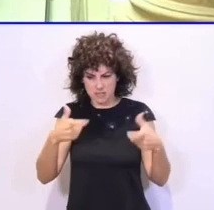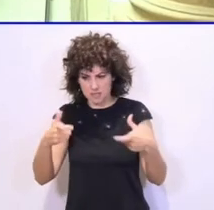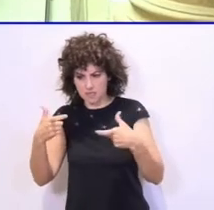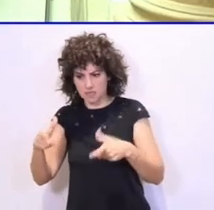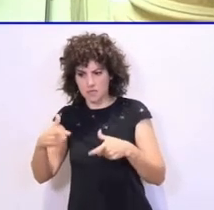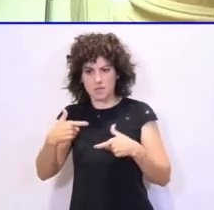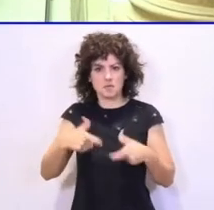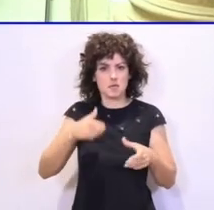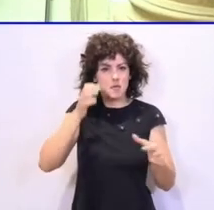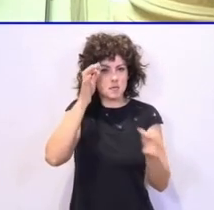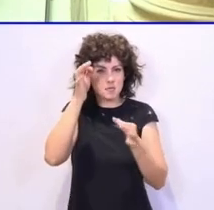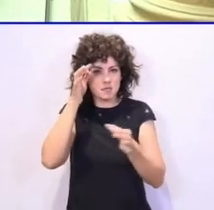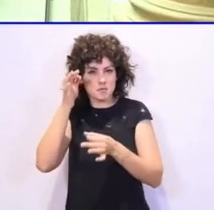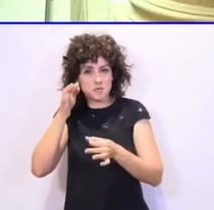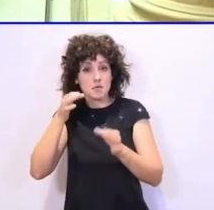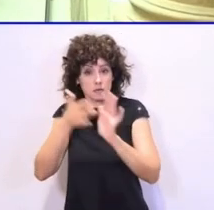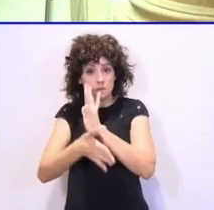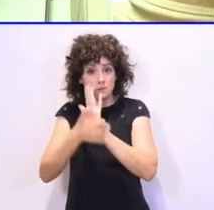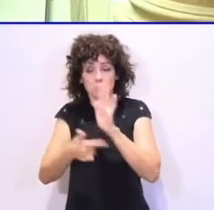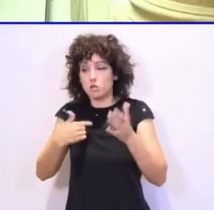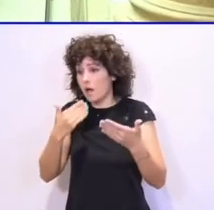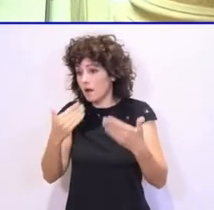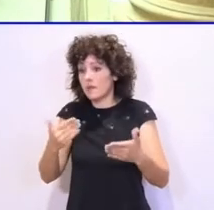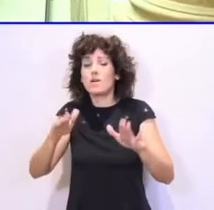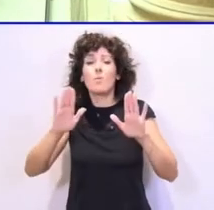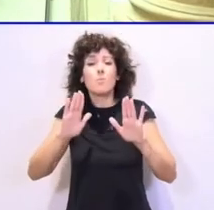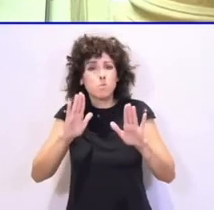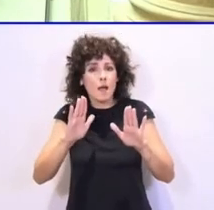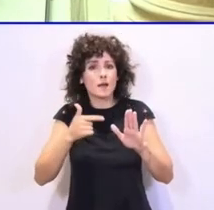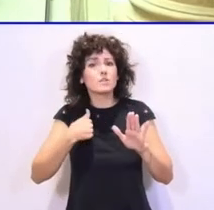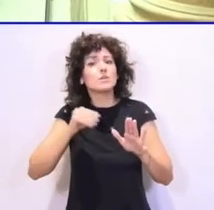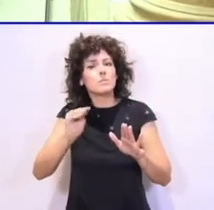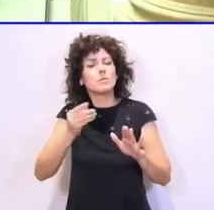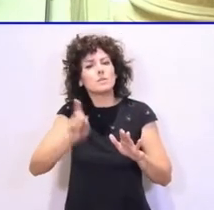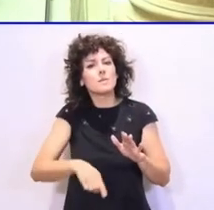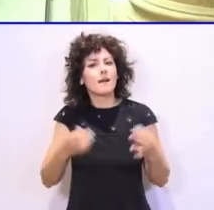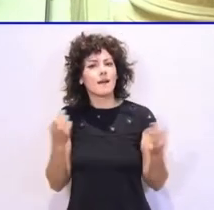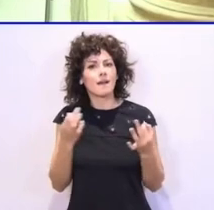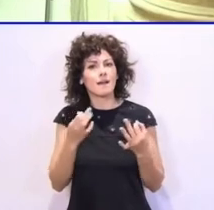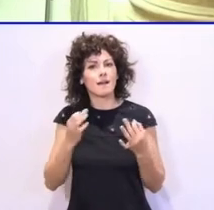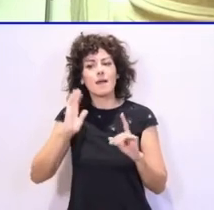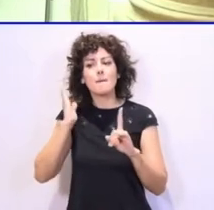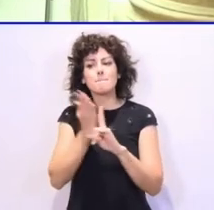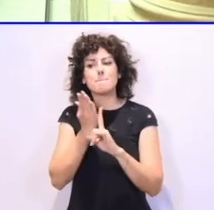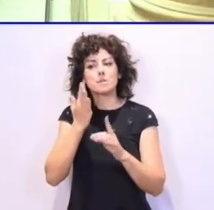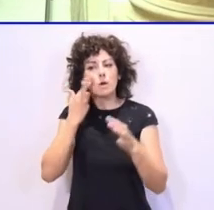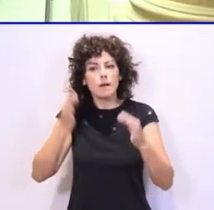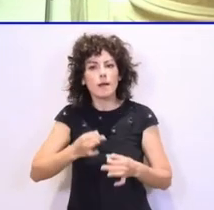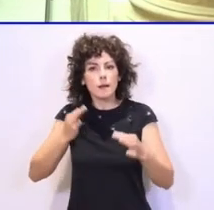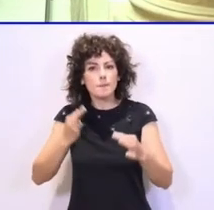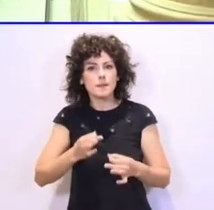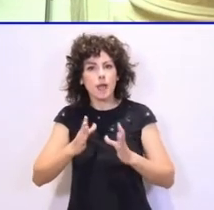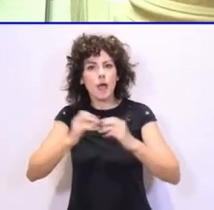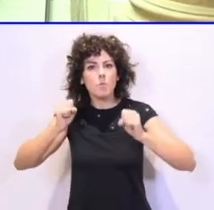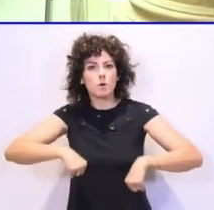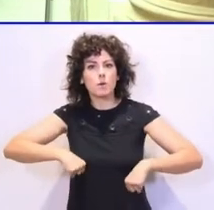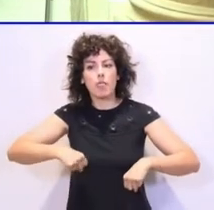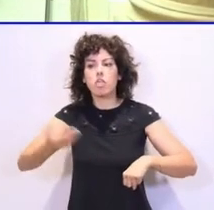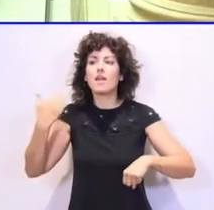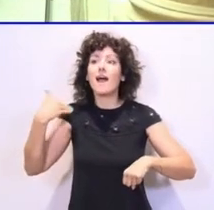impacto que pudiera tener ese tipo de cuestiones Pero le pido también que nos dé el impacto que realmente la aprobación de planes